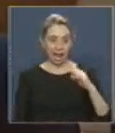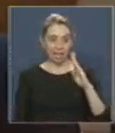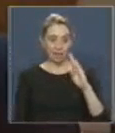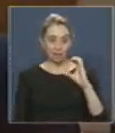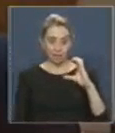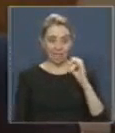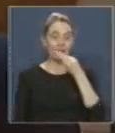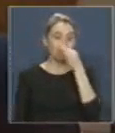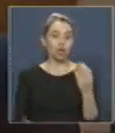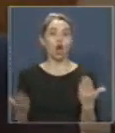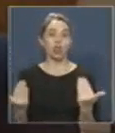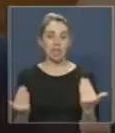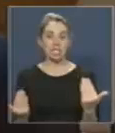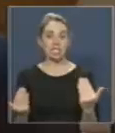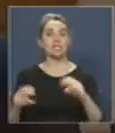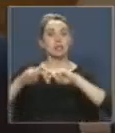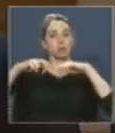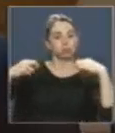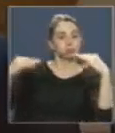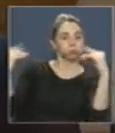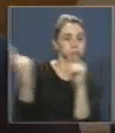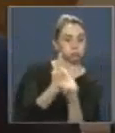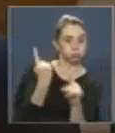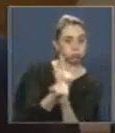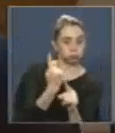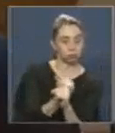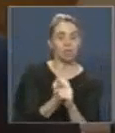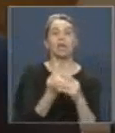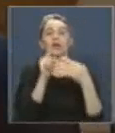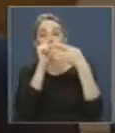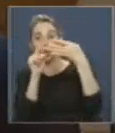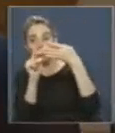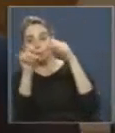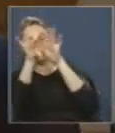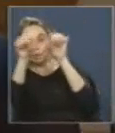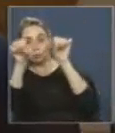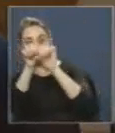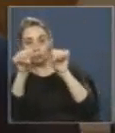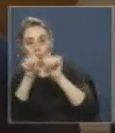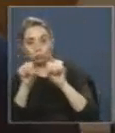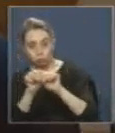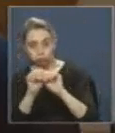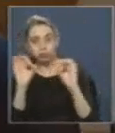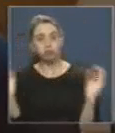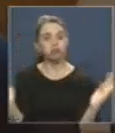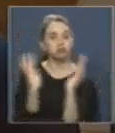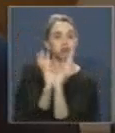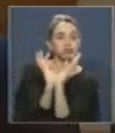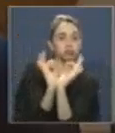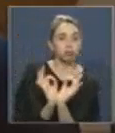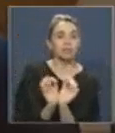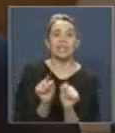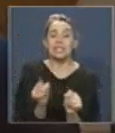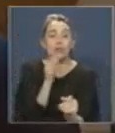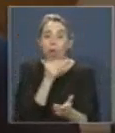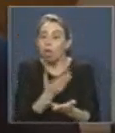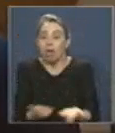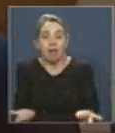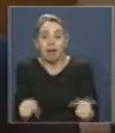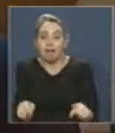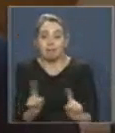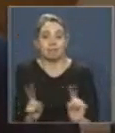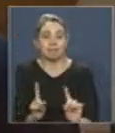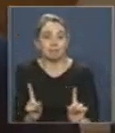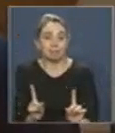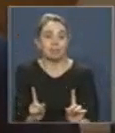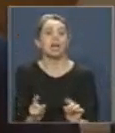es necesario dialogar, es necesario establecer puntos de encuentro. Y por lo tanto, eso es lo que no está sucediendo.